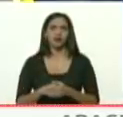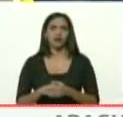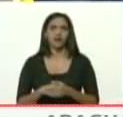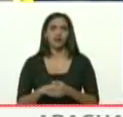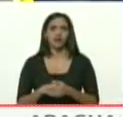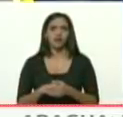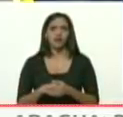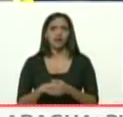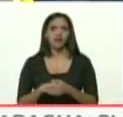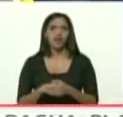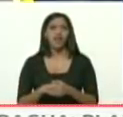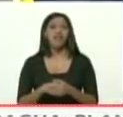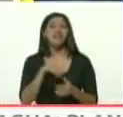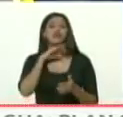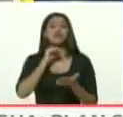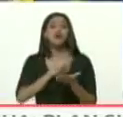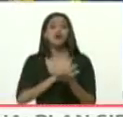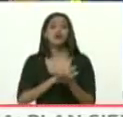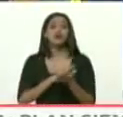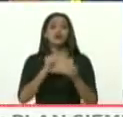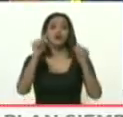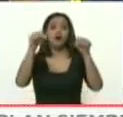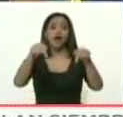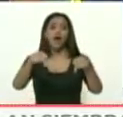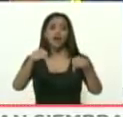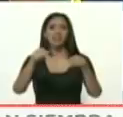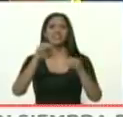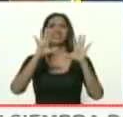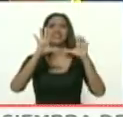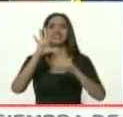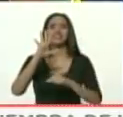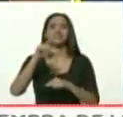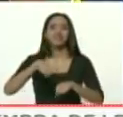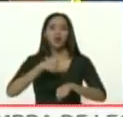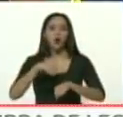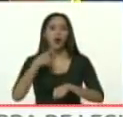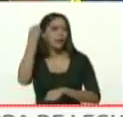El cadáver tuvo ahí más de 15 horas buscando la manera de sacarlo,